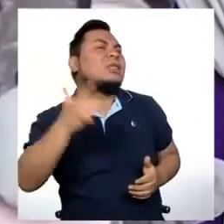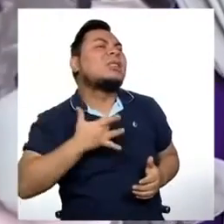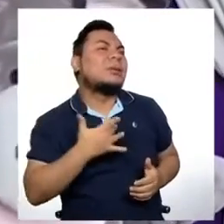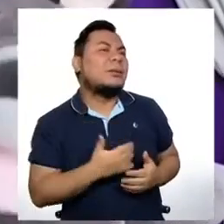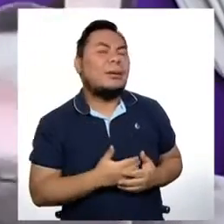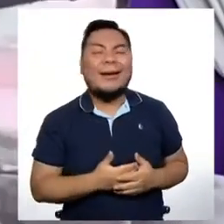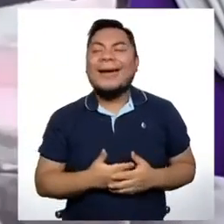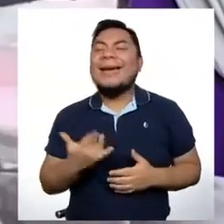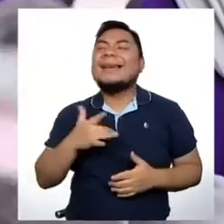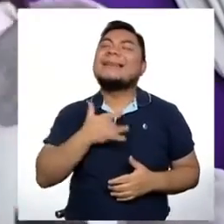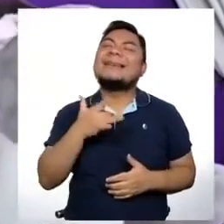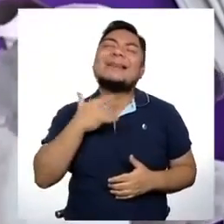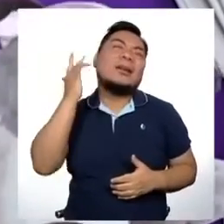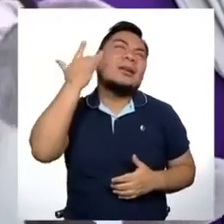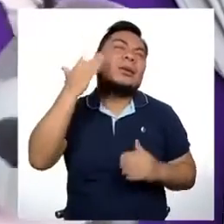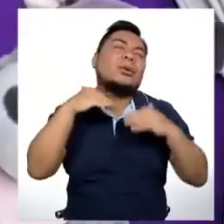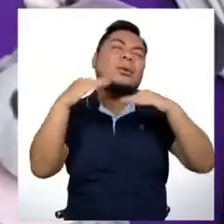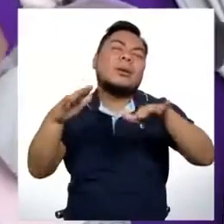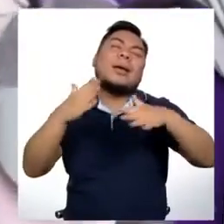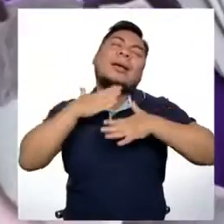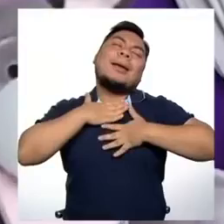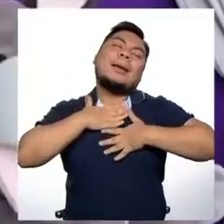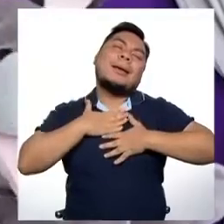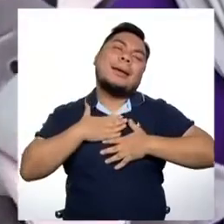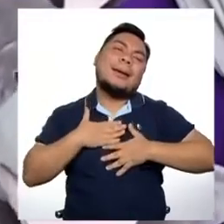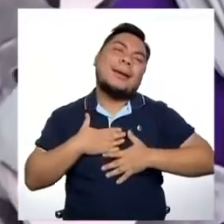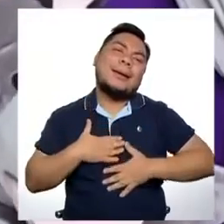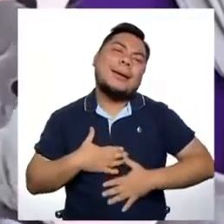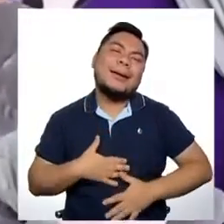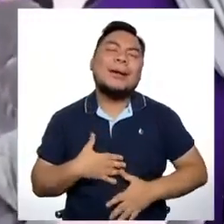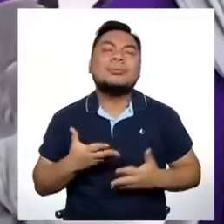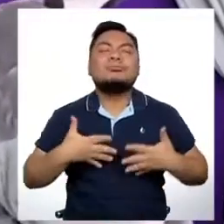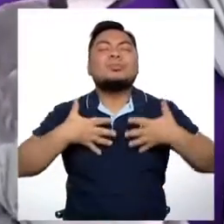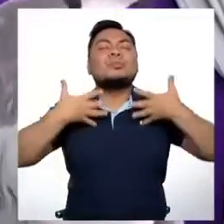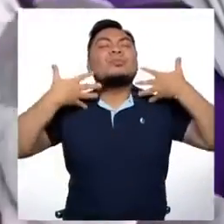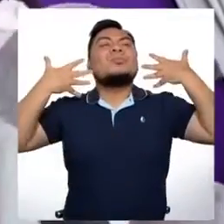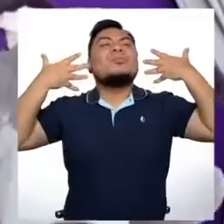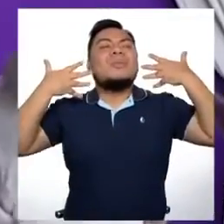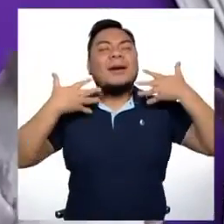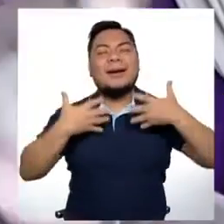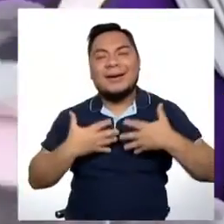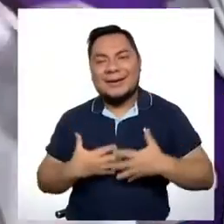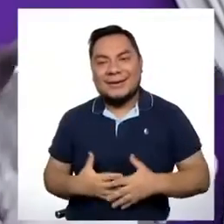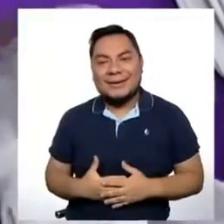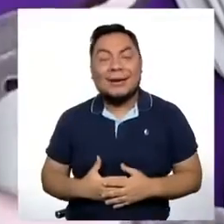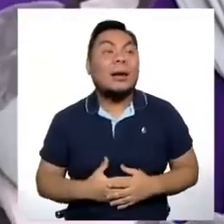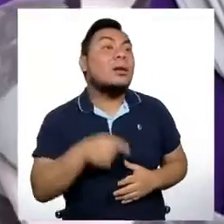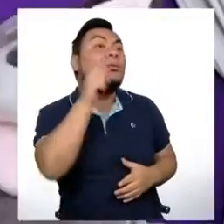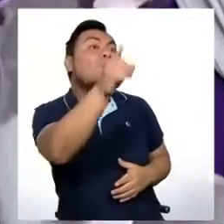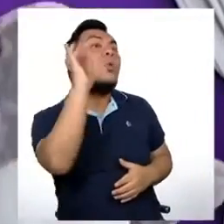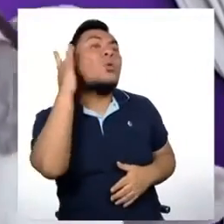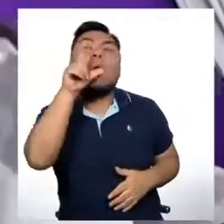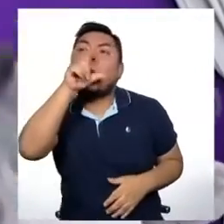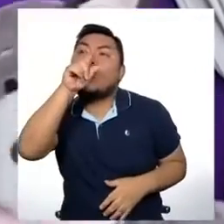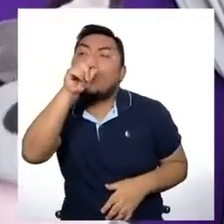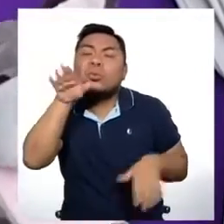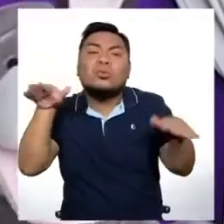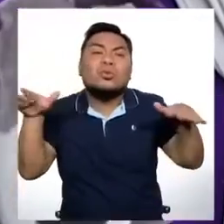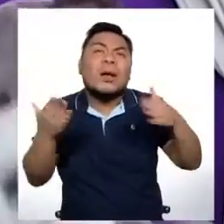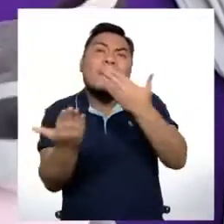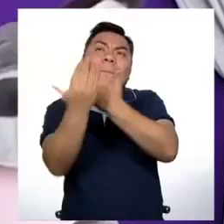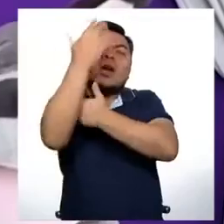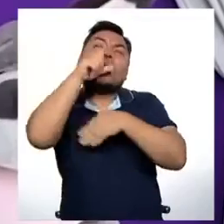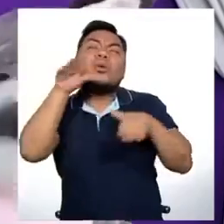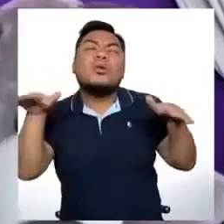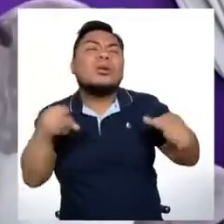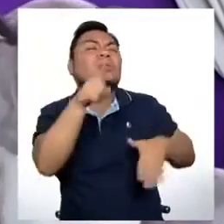siento calmado, relajado. Me dan ganas de respirar profundamente. Y cuando escuchas a los pajaritos en la